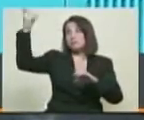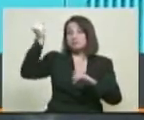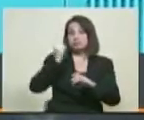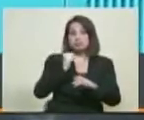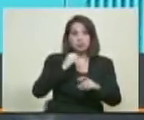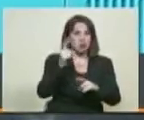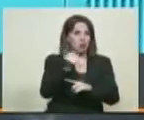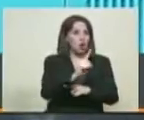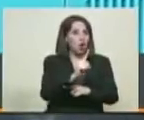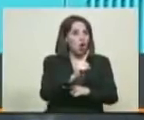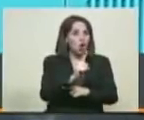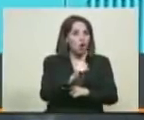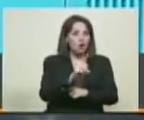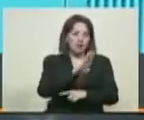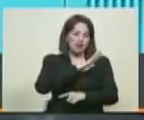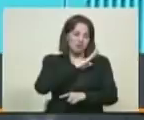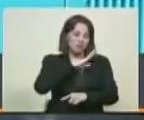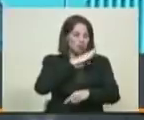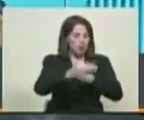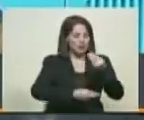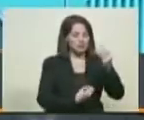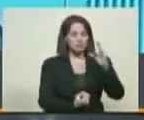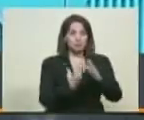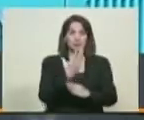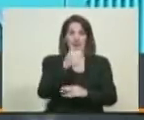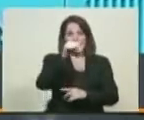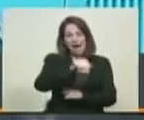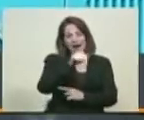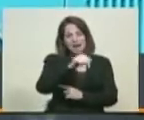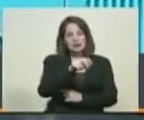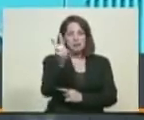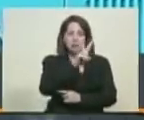Esa es mi convicción. No hay razón.